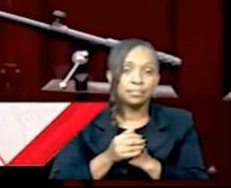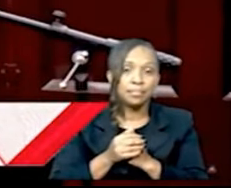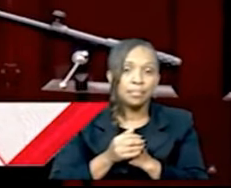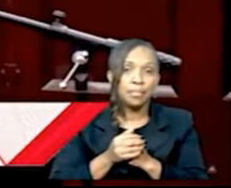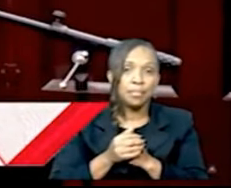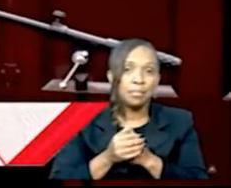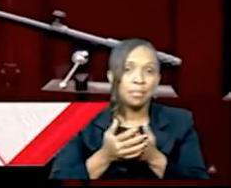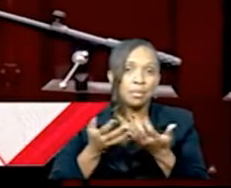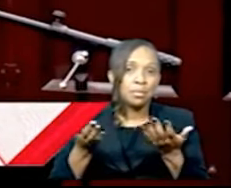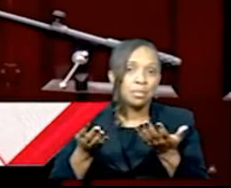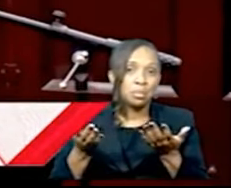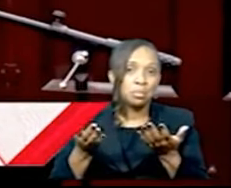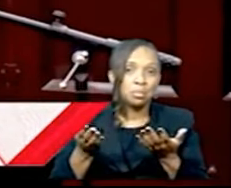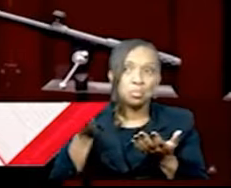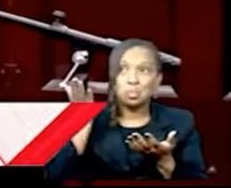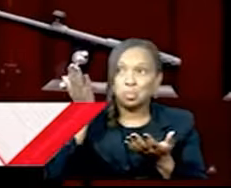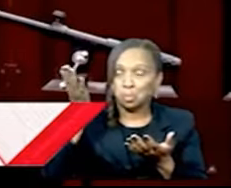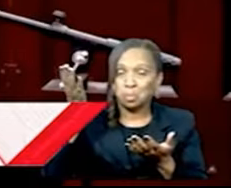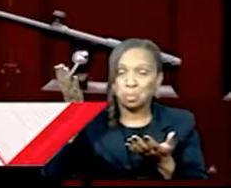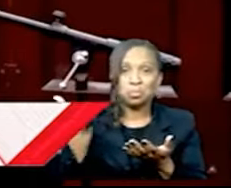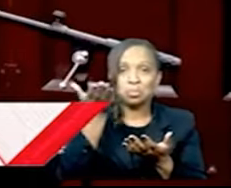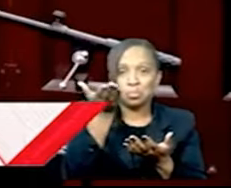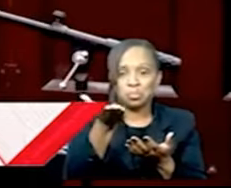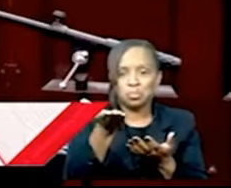artículo donde él